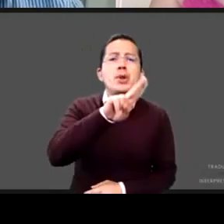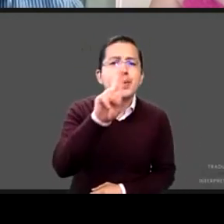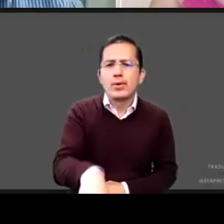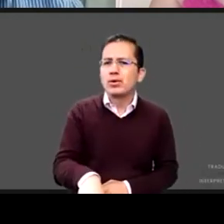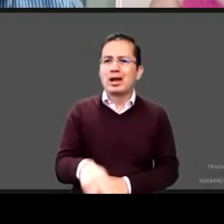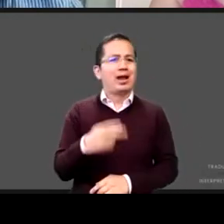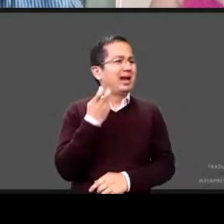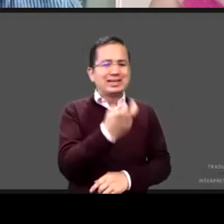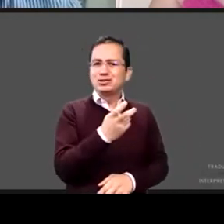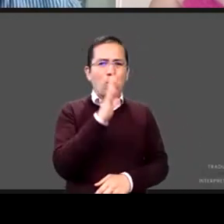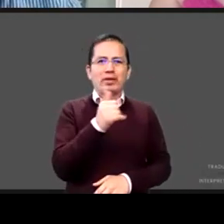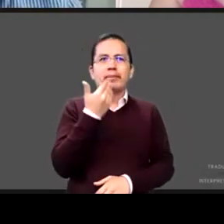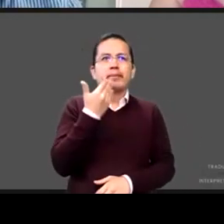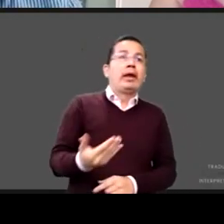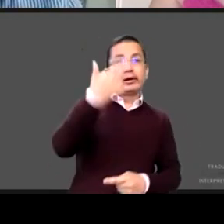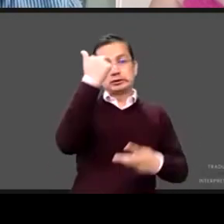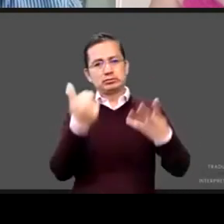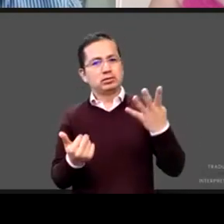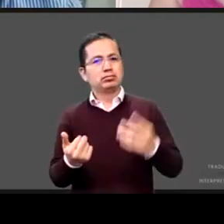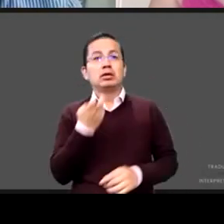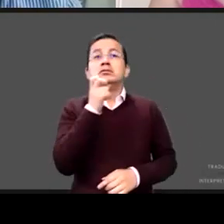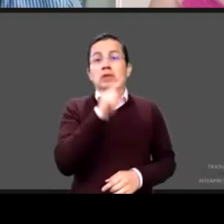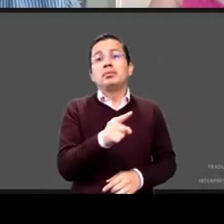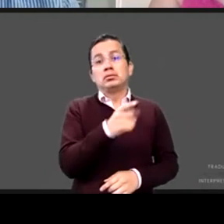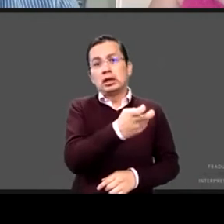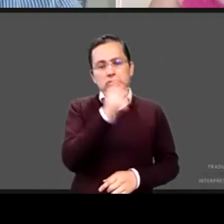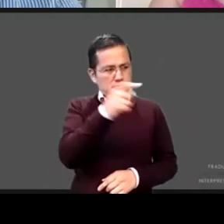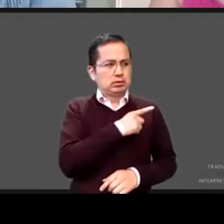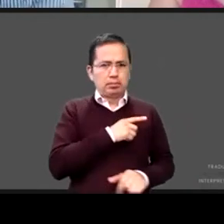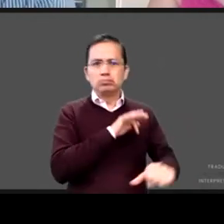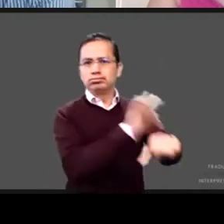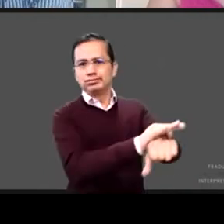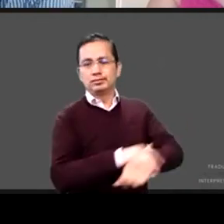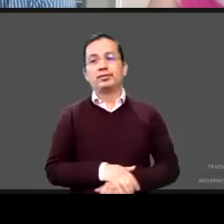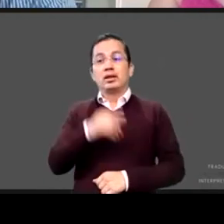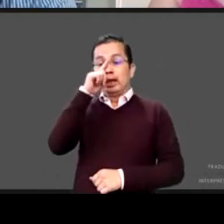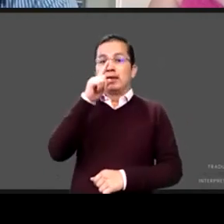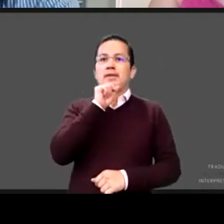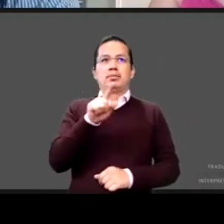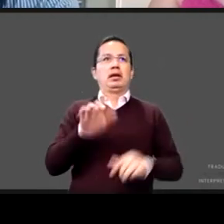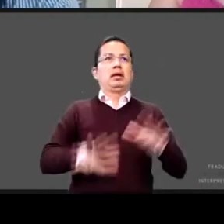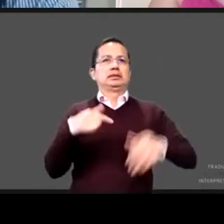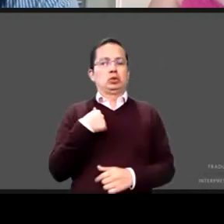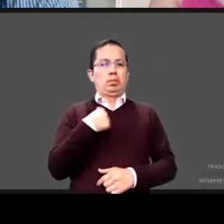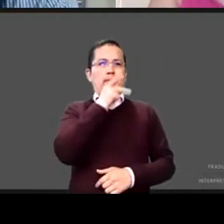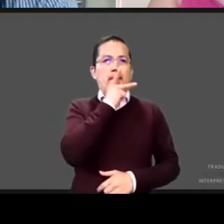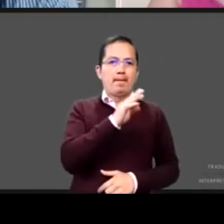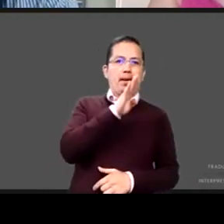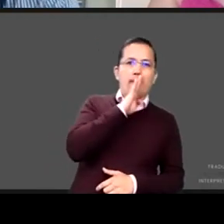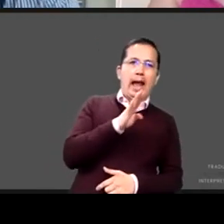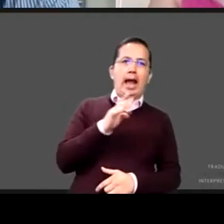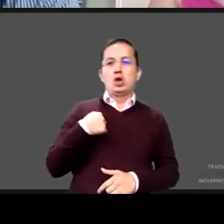luz frente a lo abrumador que puede ser tener que criar a un niño, niña o adolescente. No importa si somos papás, mamás, biológicos, no